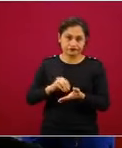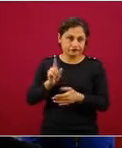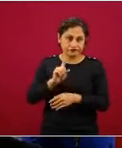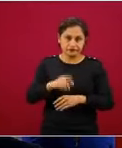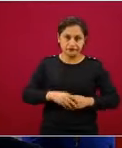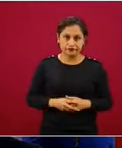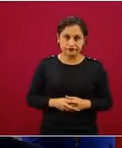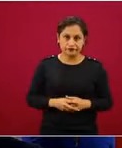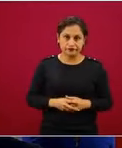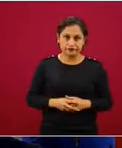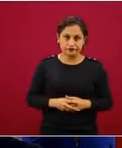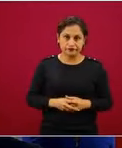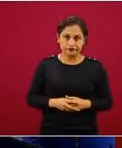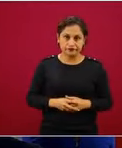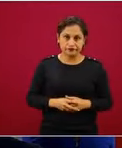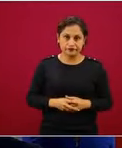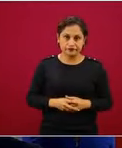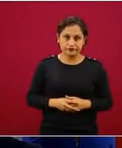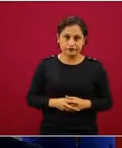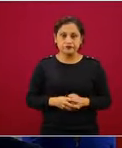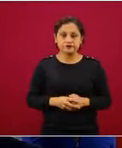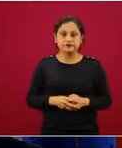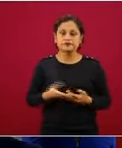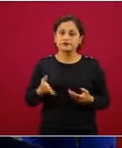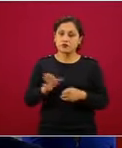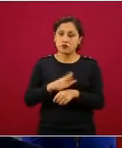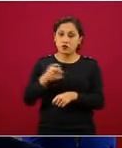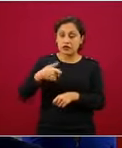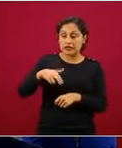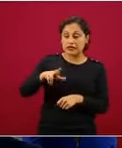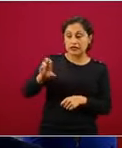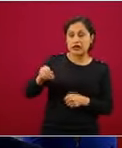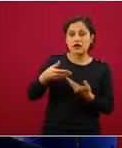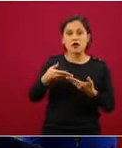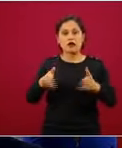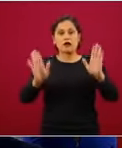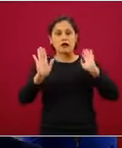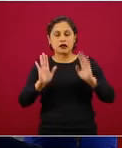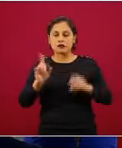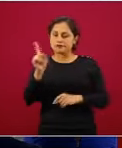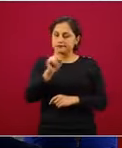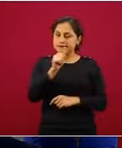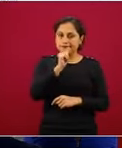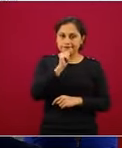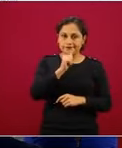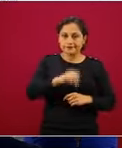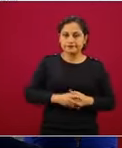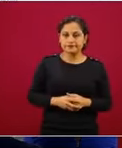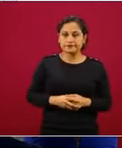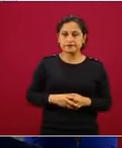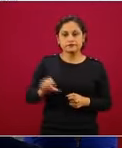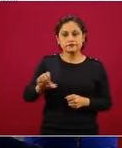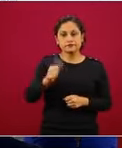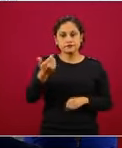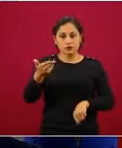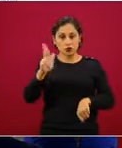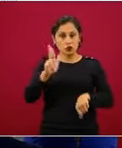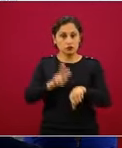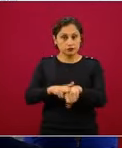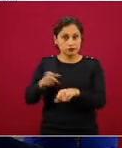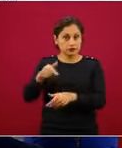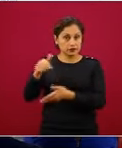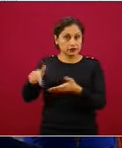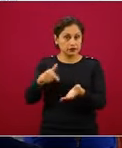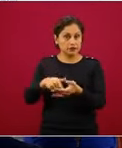lo tanto, tampoco Quintana Roo puede pasar a una movilidad indiscriminada. La siguiente. Hospitalizaciones, afortunadamente